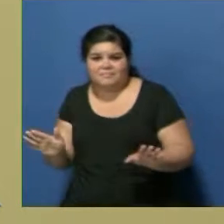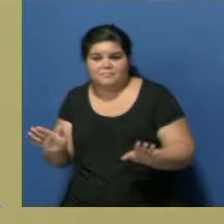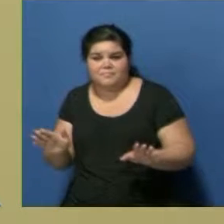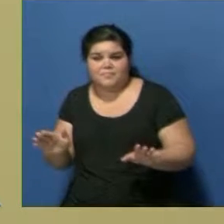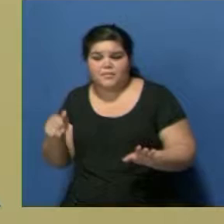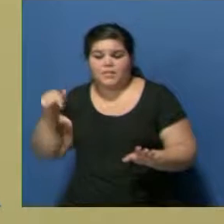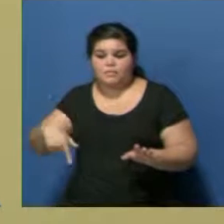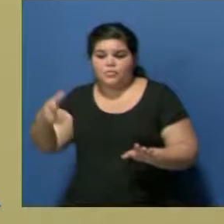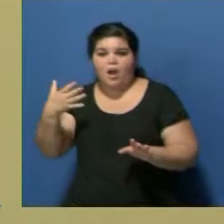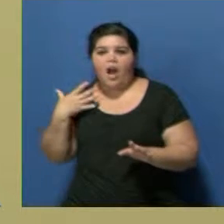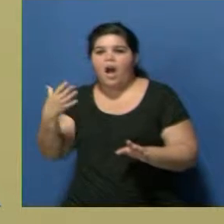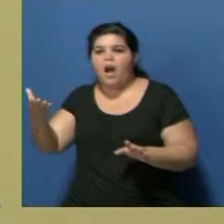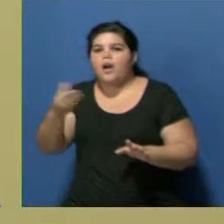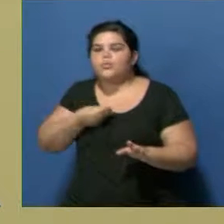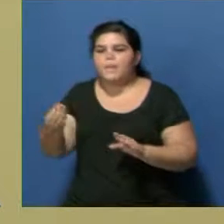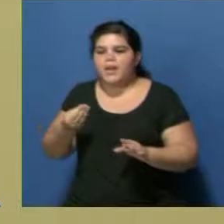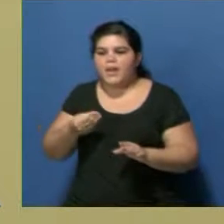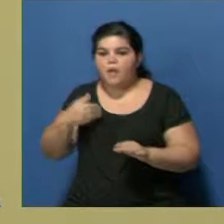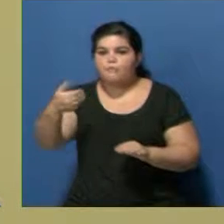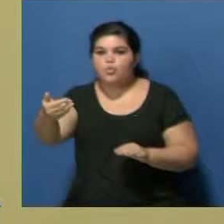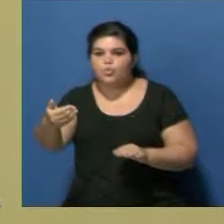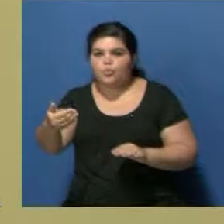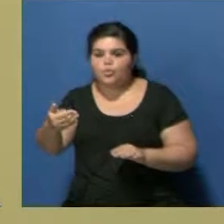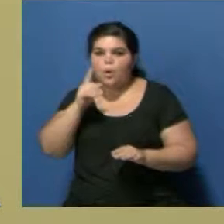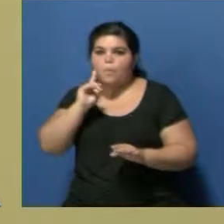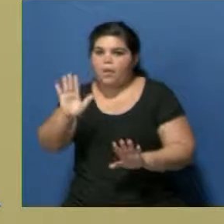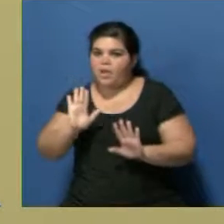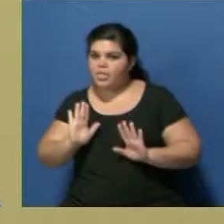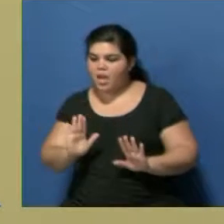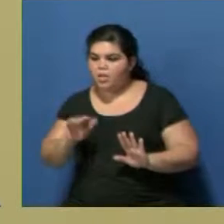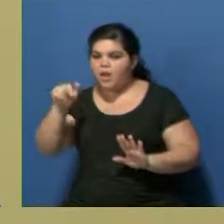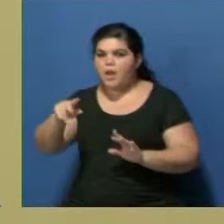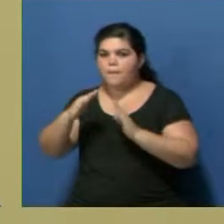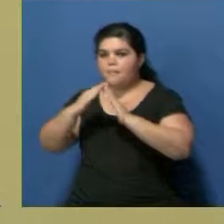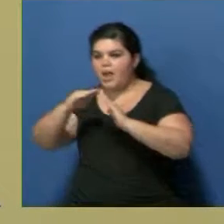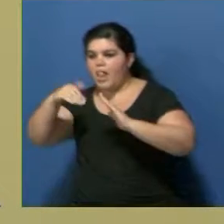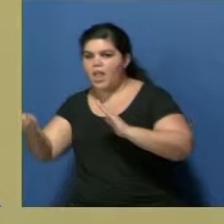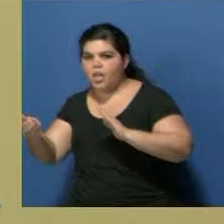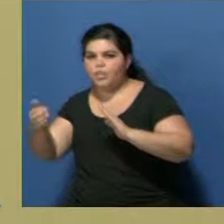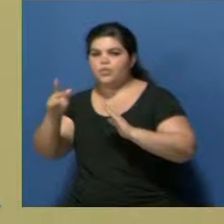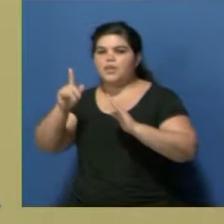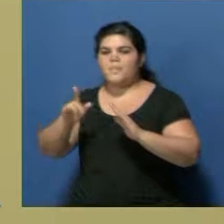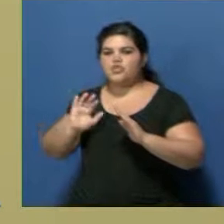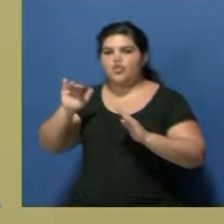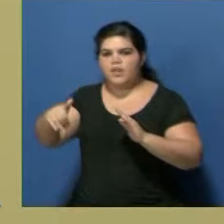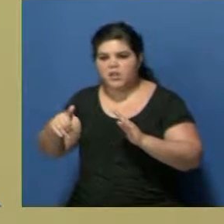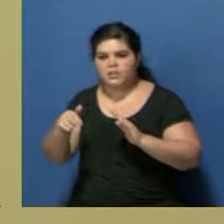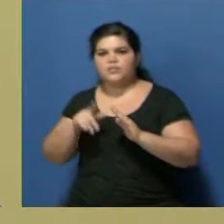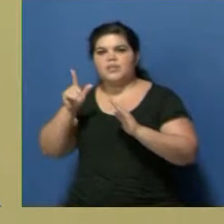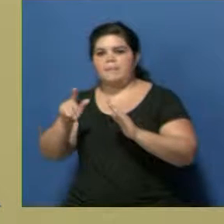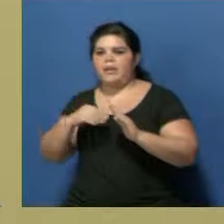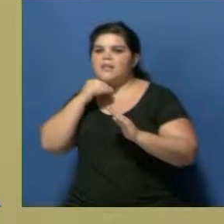para prevenir y para que ese señor que tiene vecinitos, que tiene nietos, que tiene sobrinos,